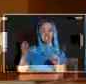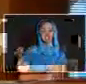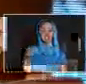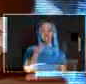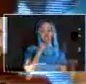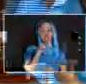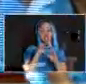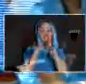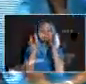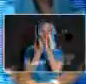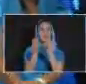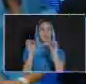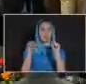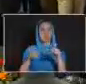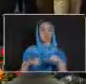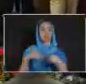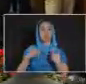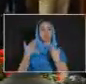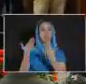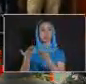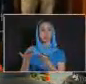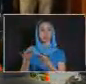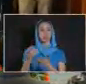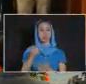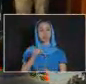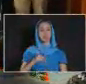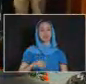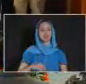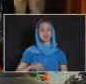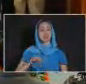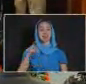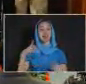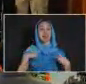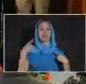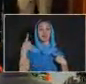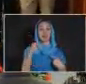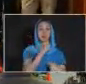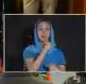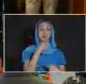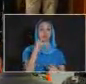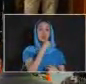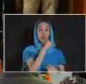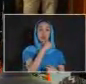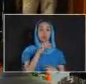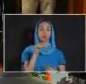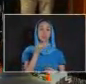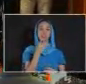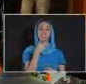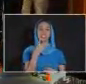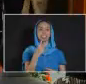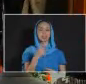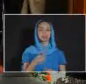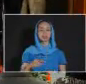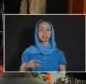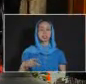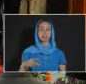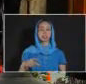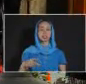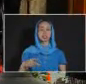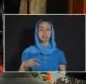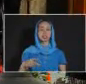Ingrid Rosario canta un himno que dice: he cerrado la puerta, no volveré.